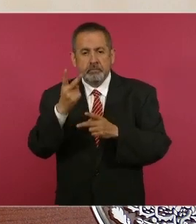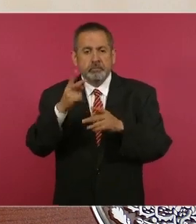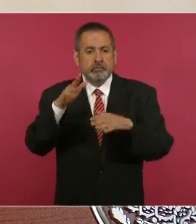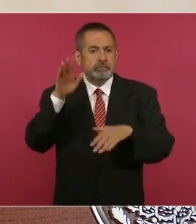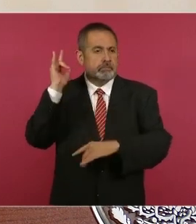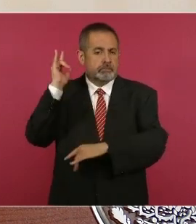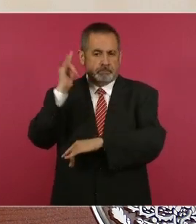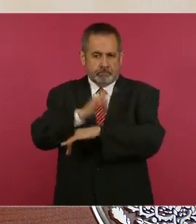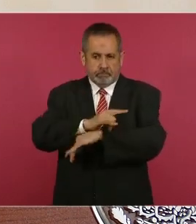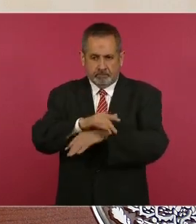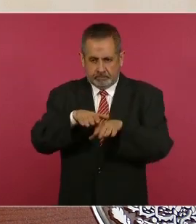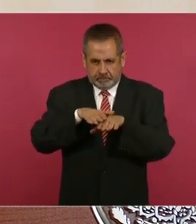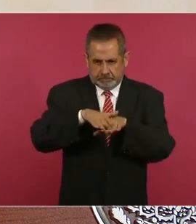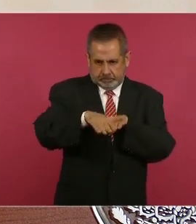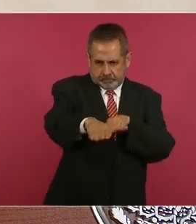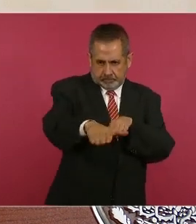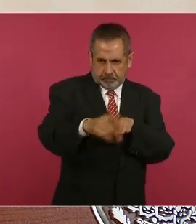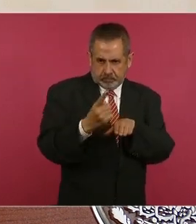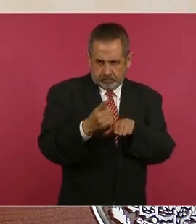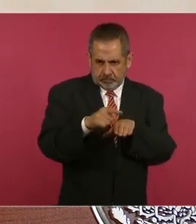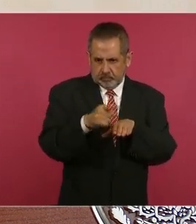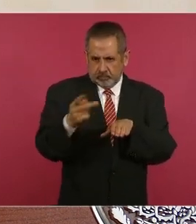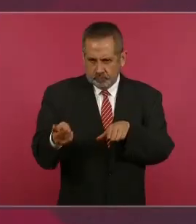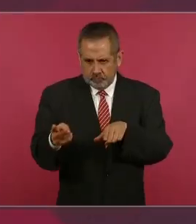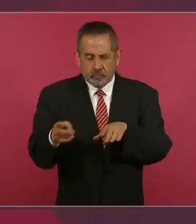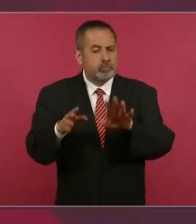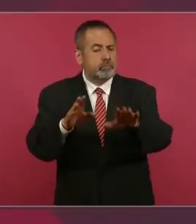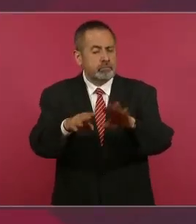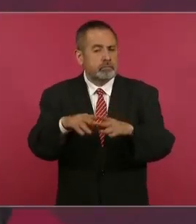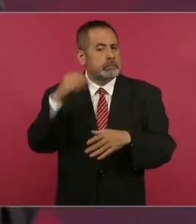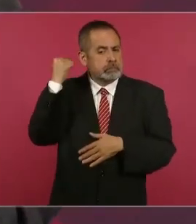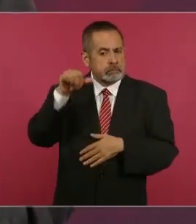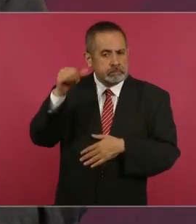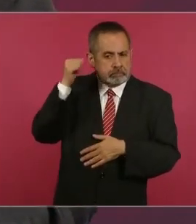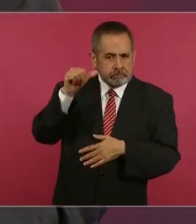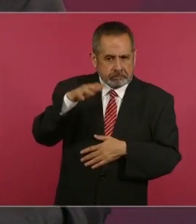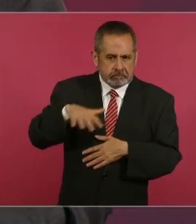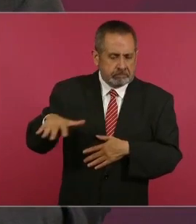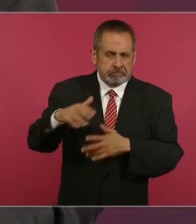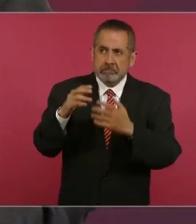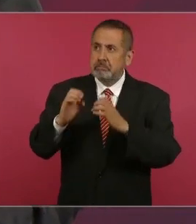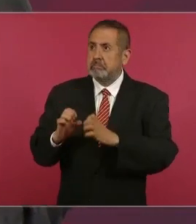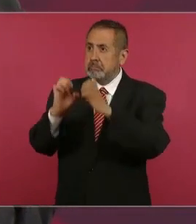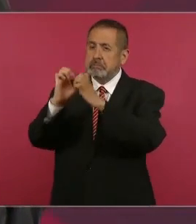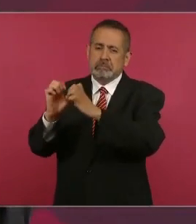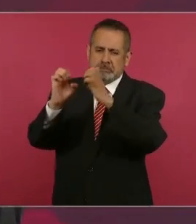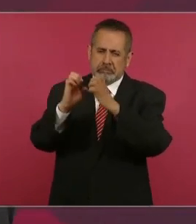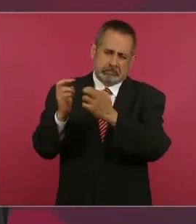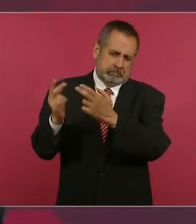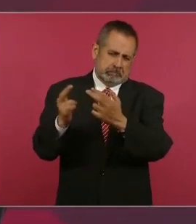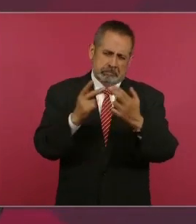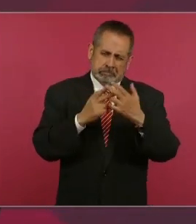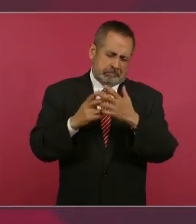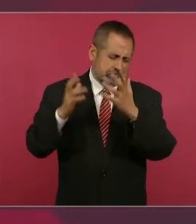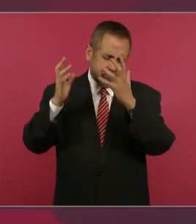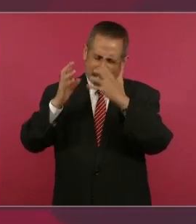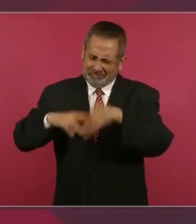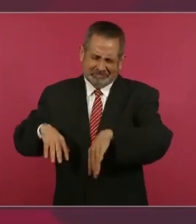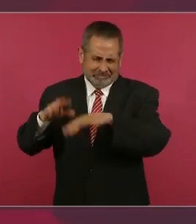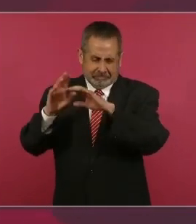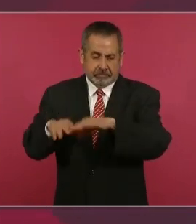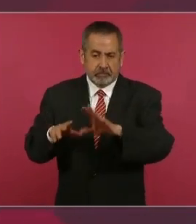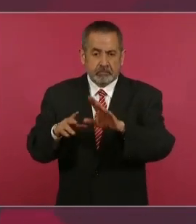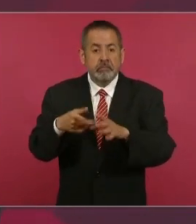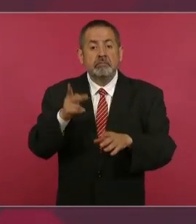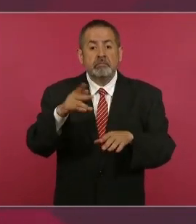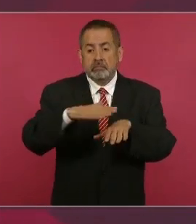pistas. Las instalaciones del aeropuerto de Acapulco quedaron destruidas. Sí, sí. Pero